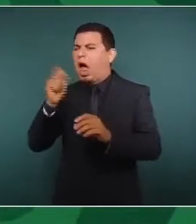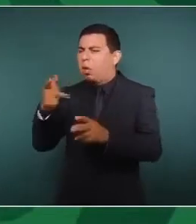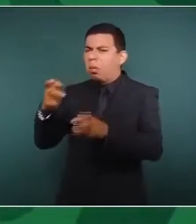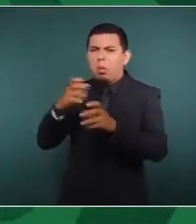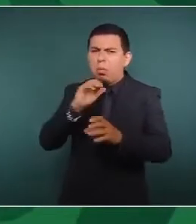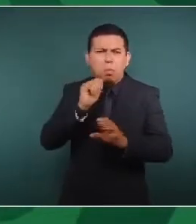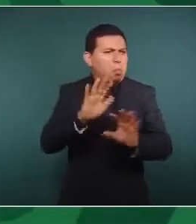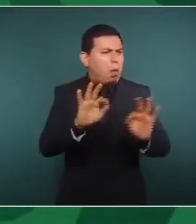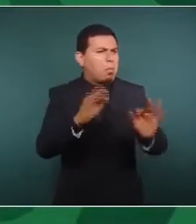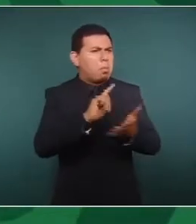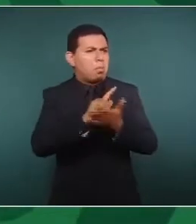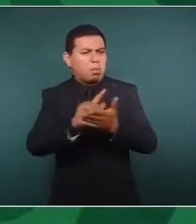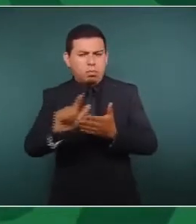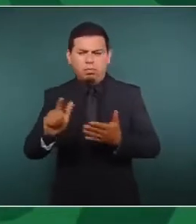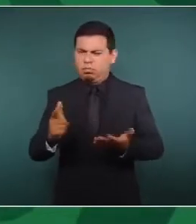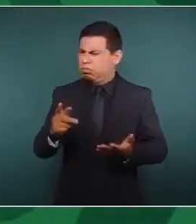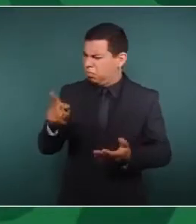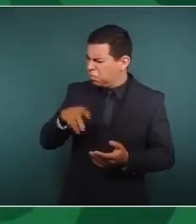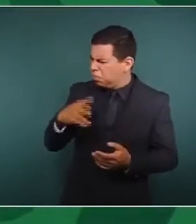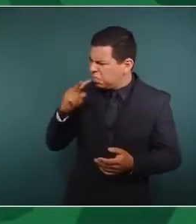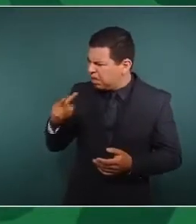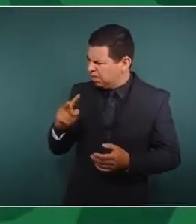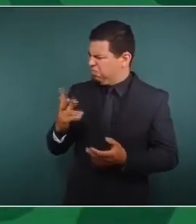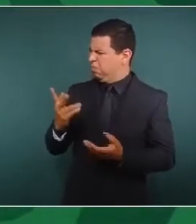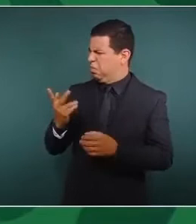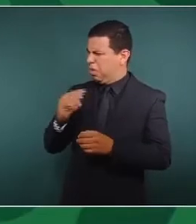rebasado el tope de campaña